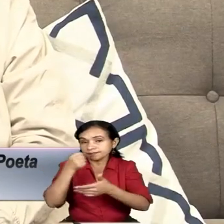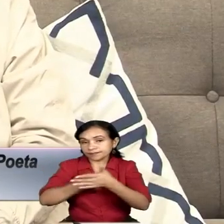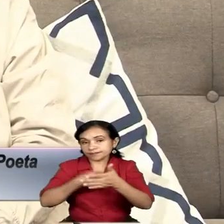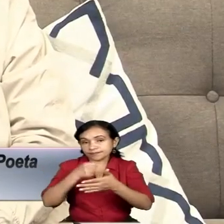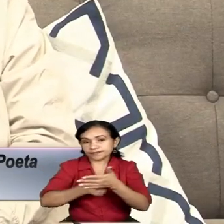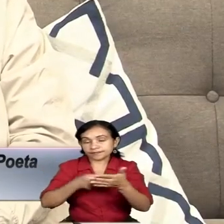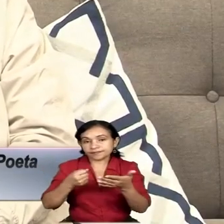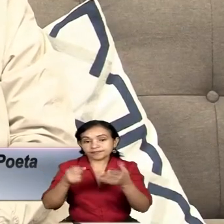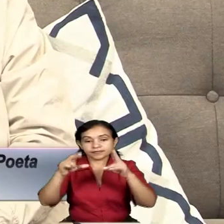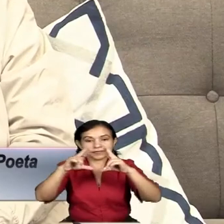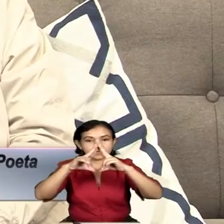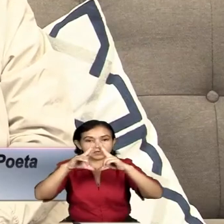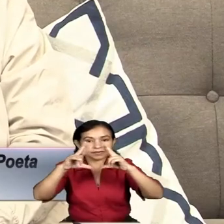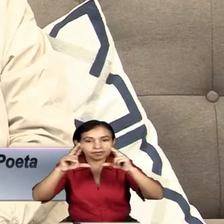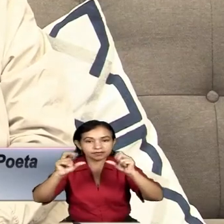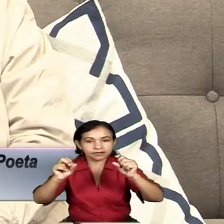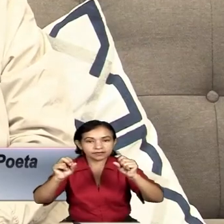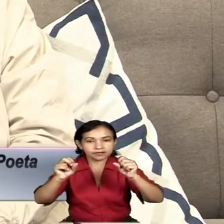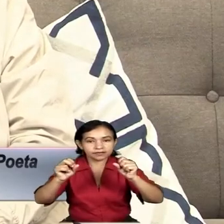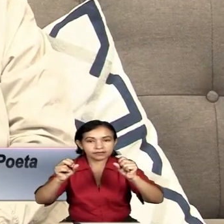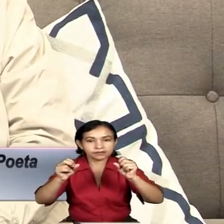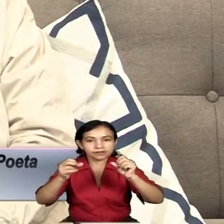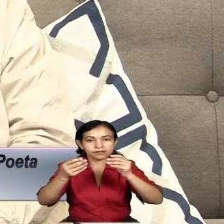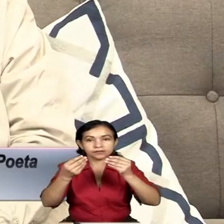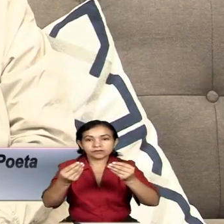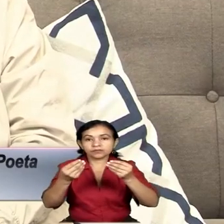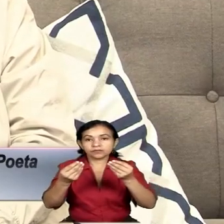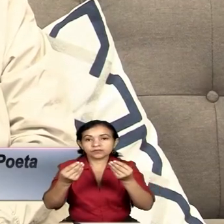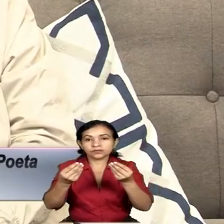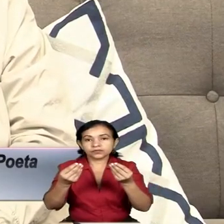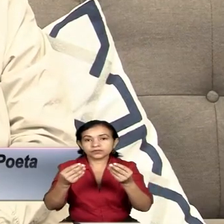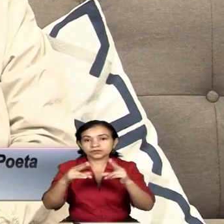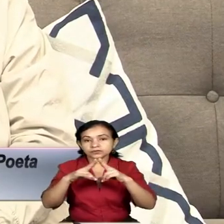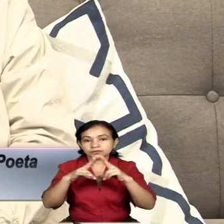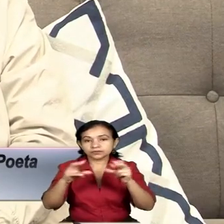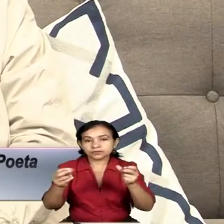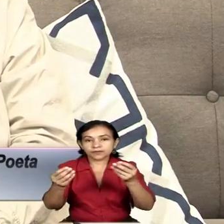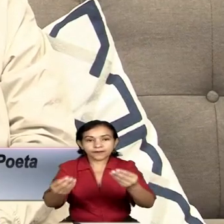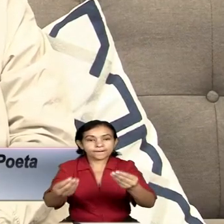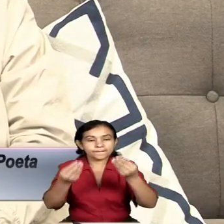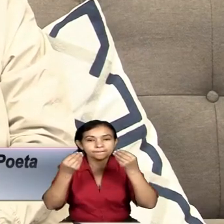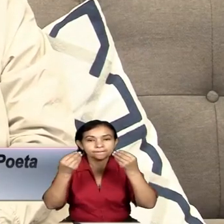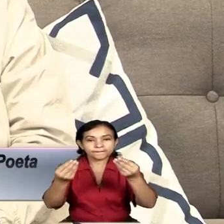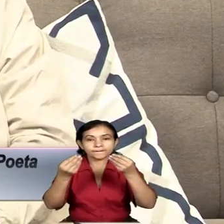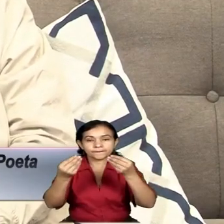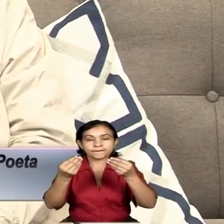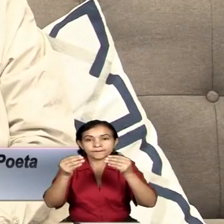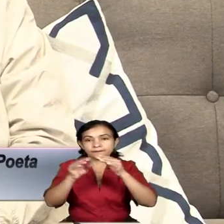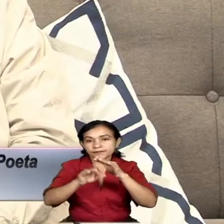nuestra Nicaragua está plagada de heroísmo, de lucha, pero